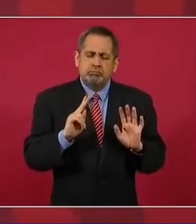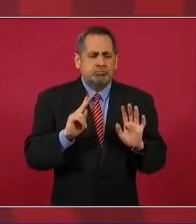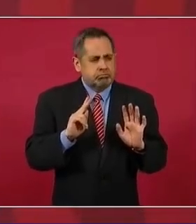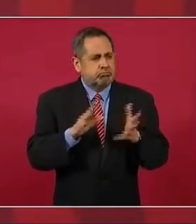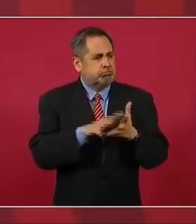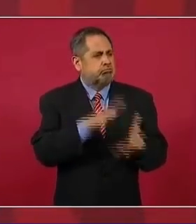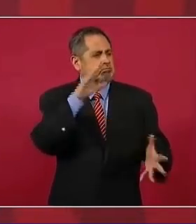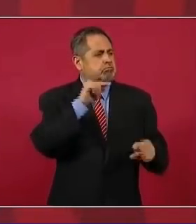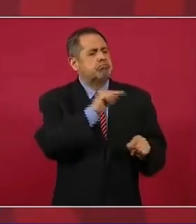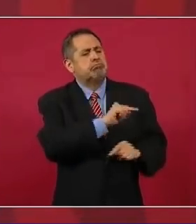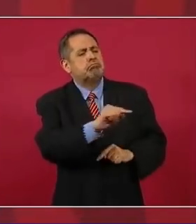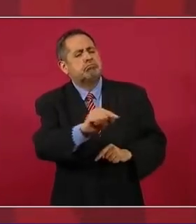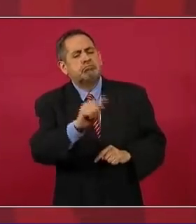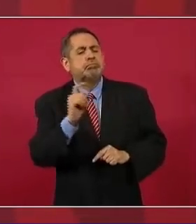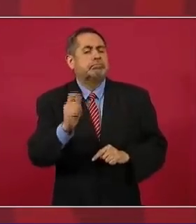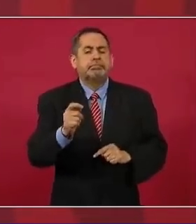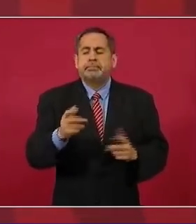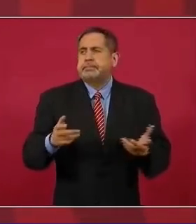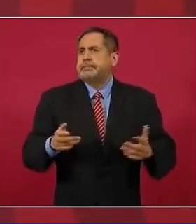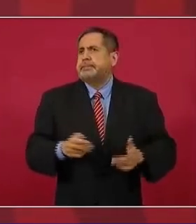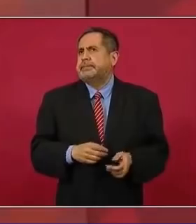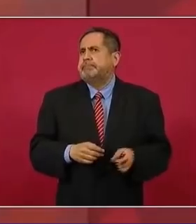pero sí son